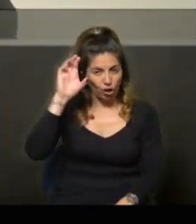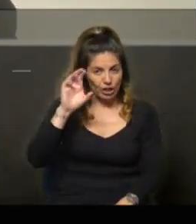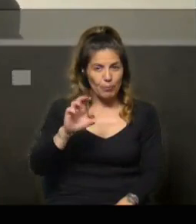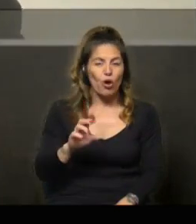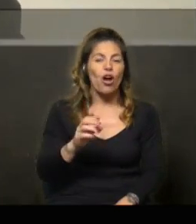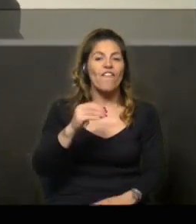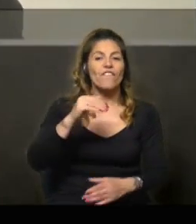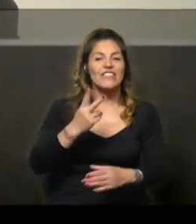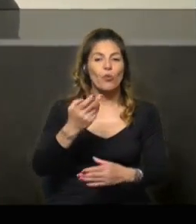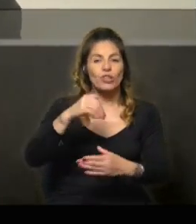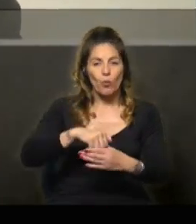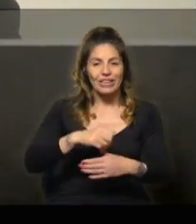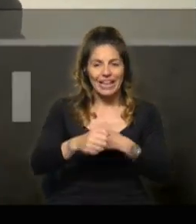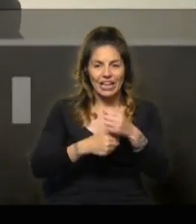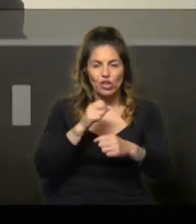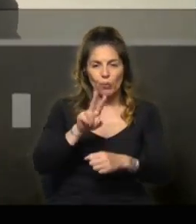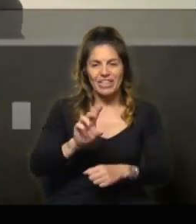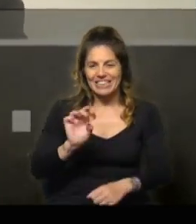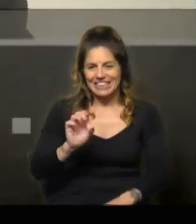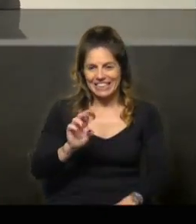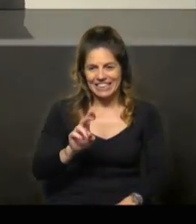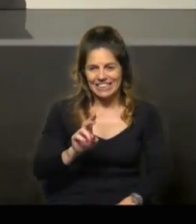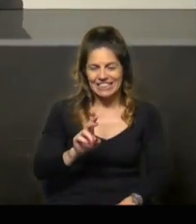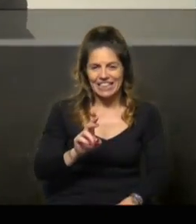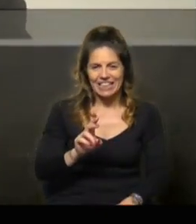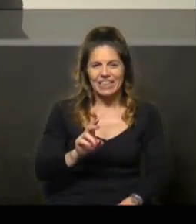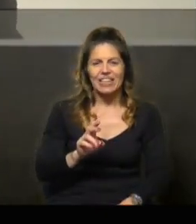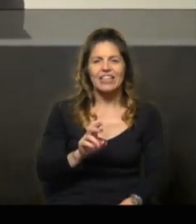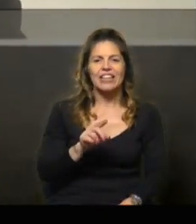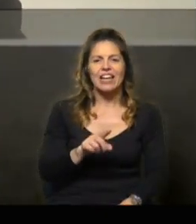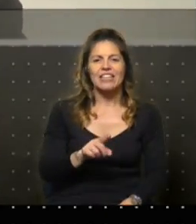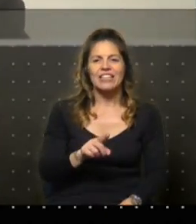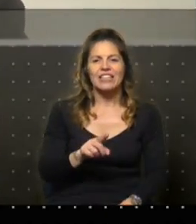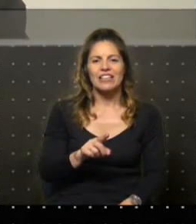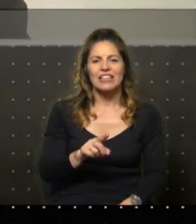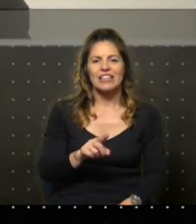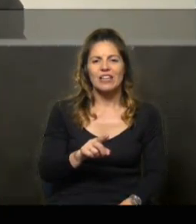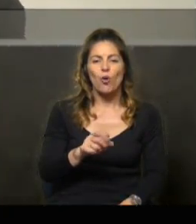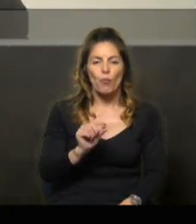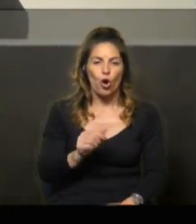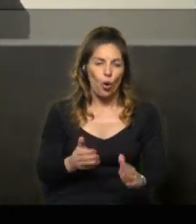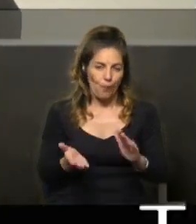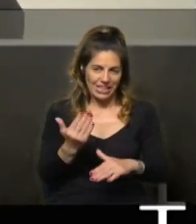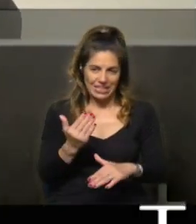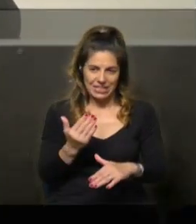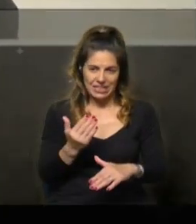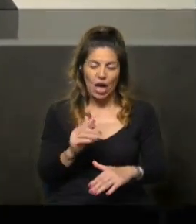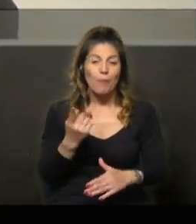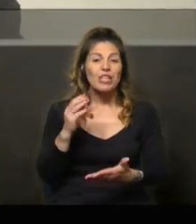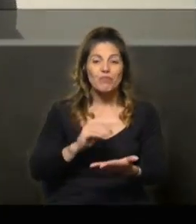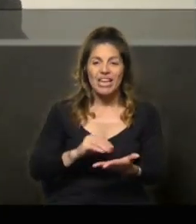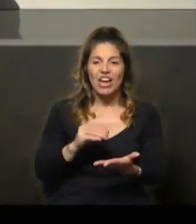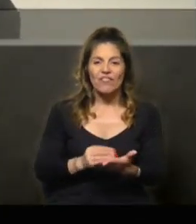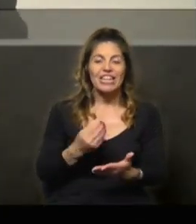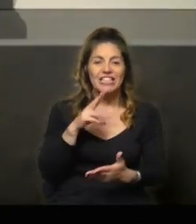del 2015 entre deoli y Mauricio macri había sido un poco mayor es la primera vez que se